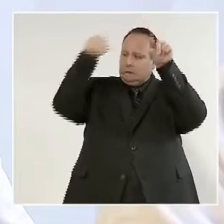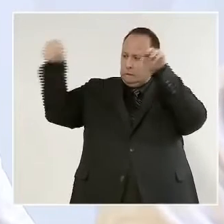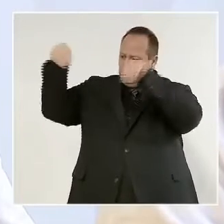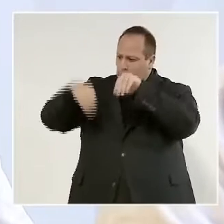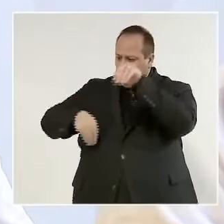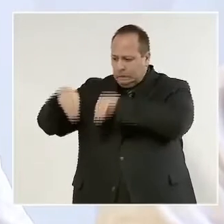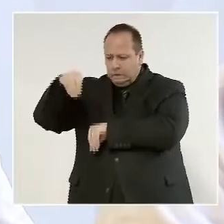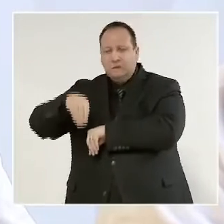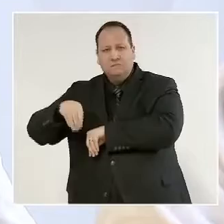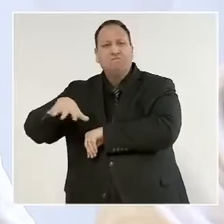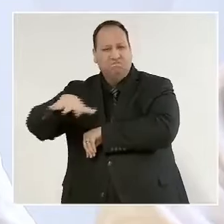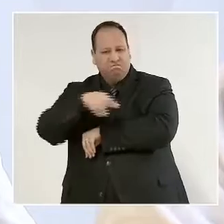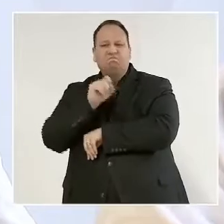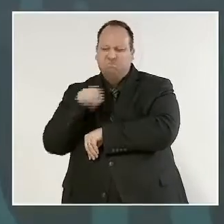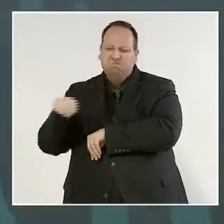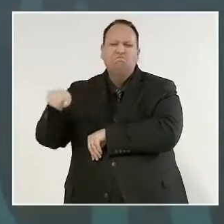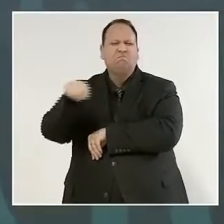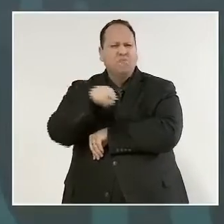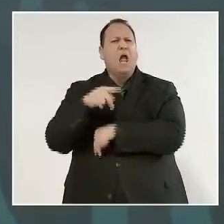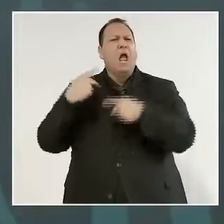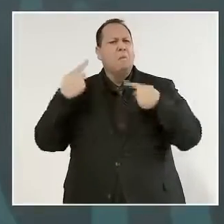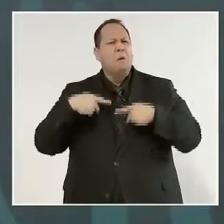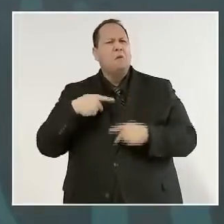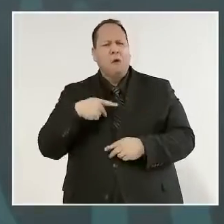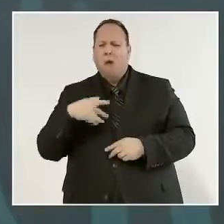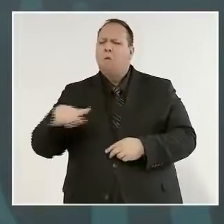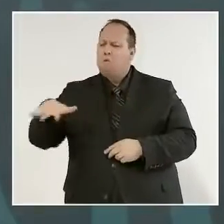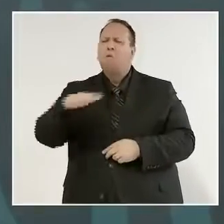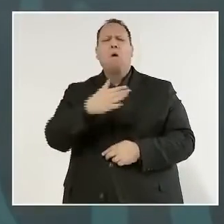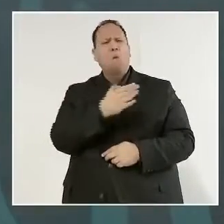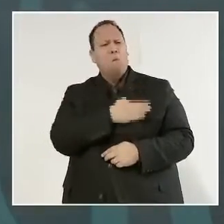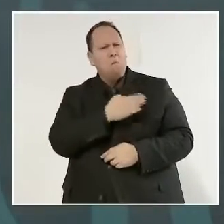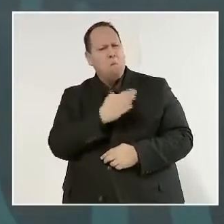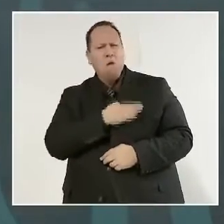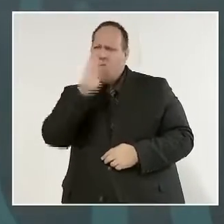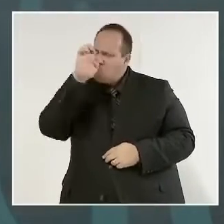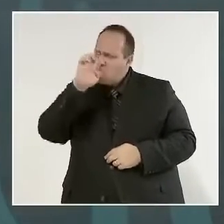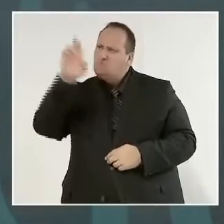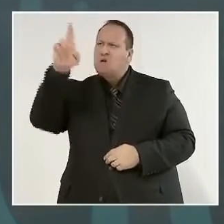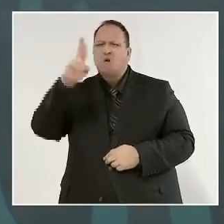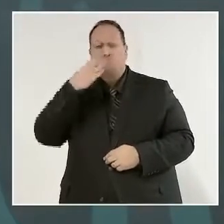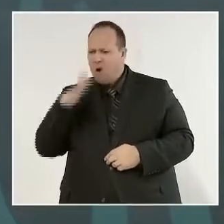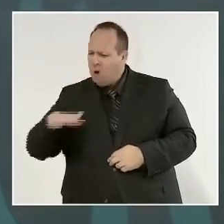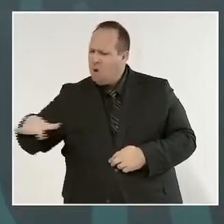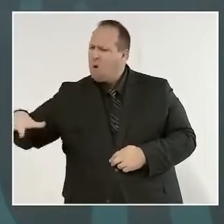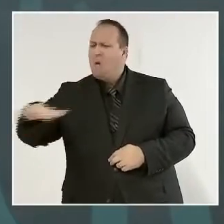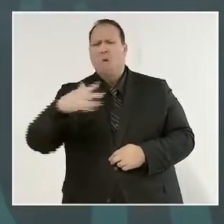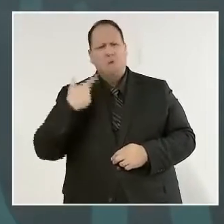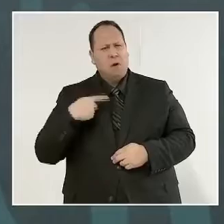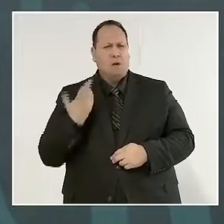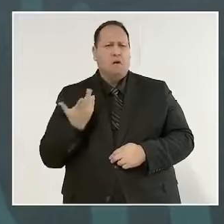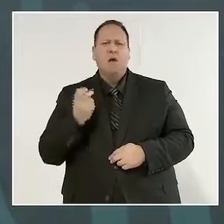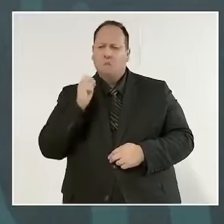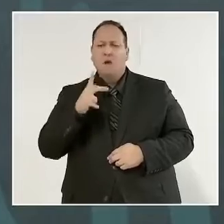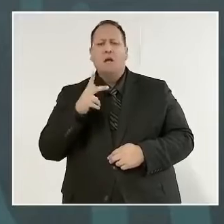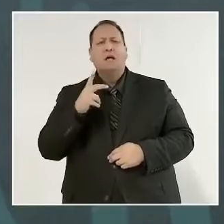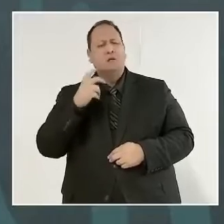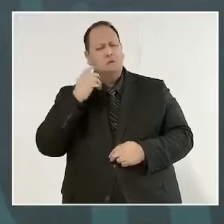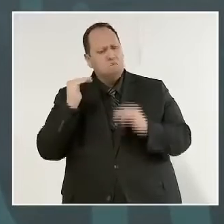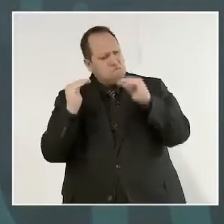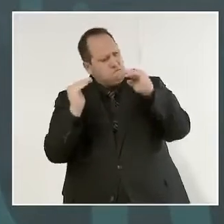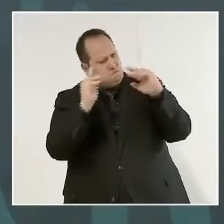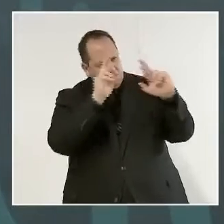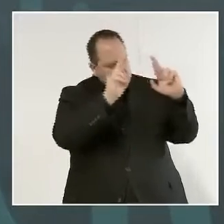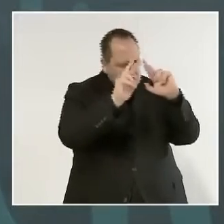pueblo bueno, un pueblo emprendedor, un pueblo también con vocación democrática.